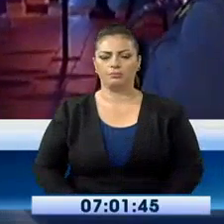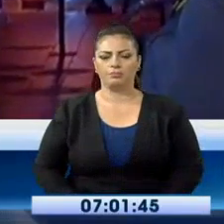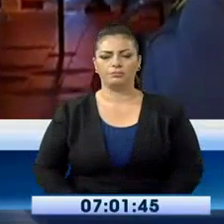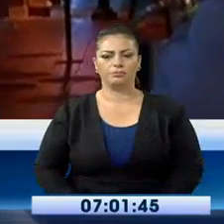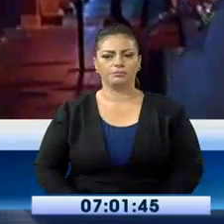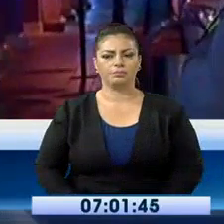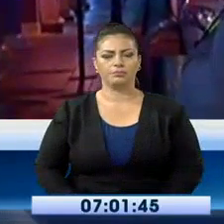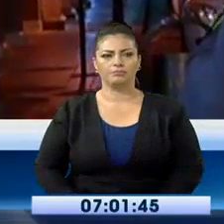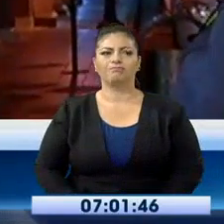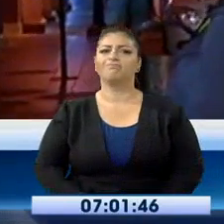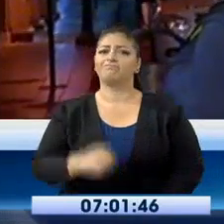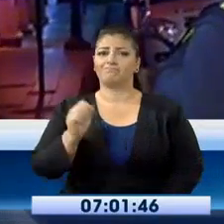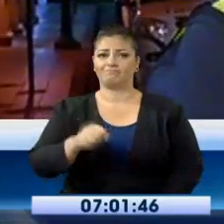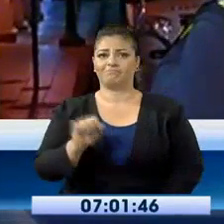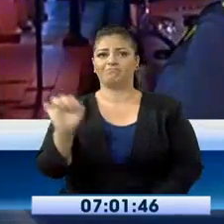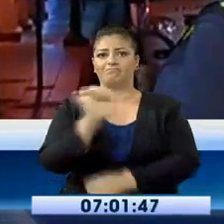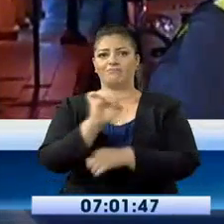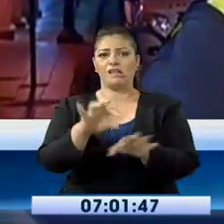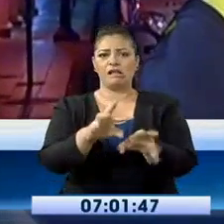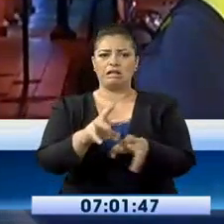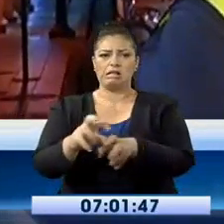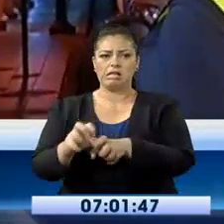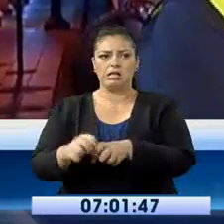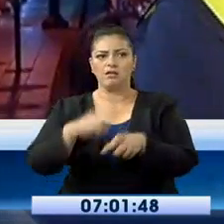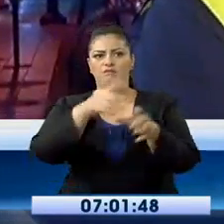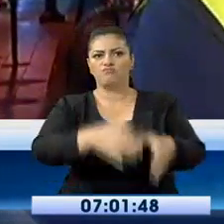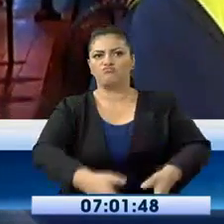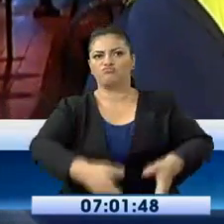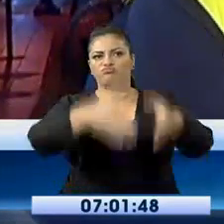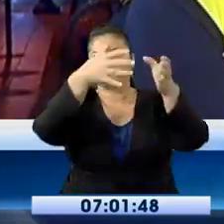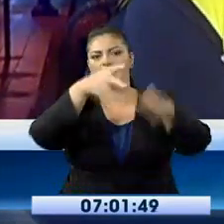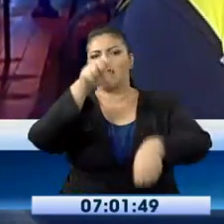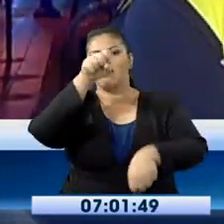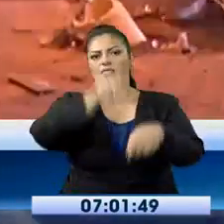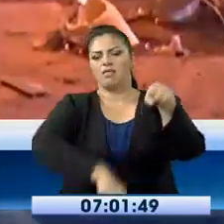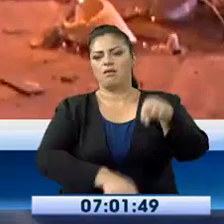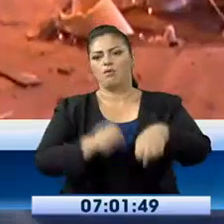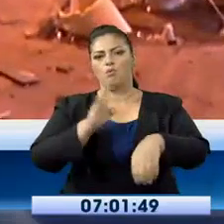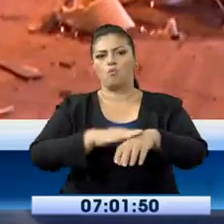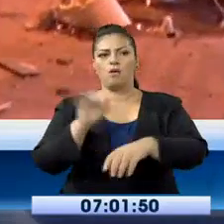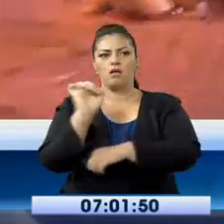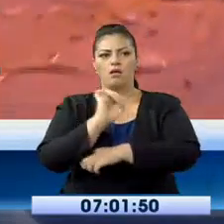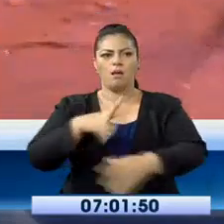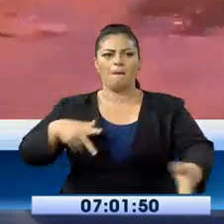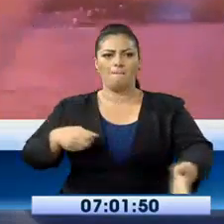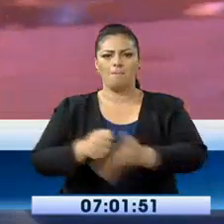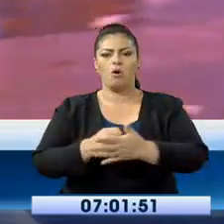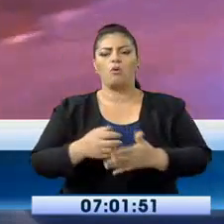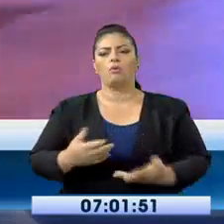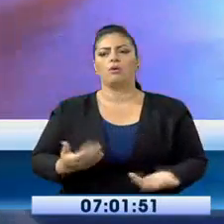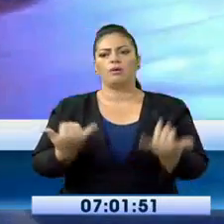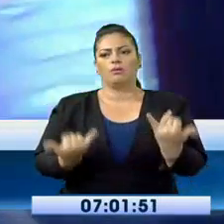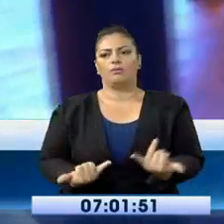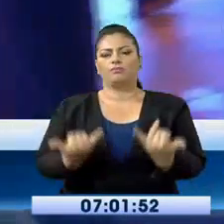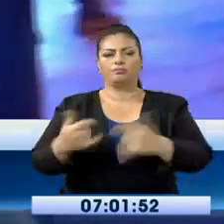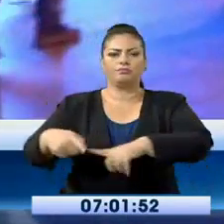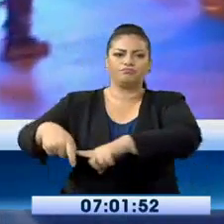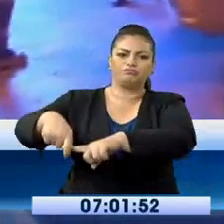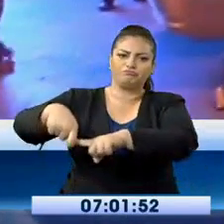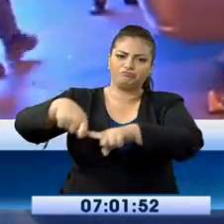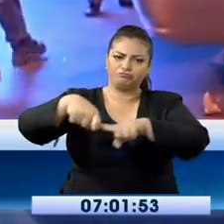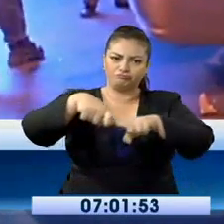con daños materiales, una pérdida de pista. El procedimiento es llevar el vehículo